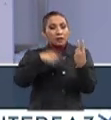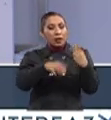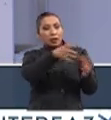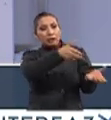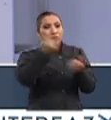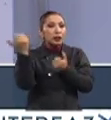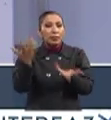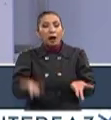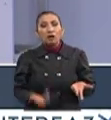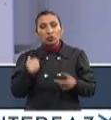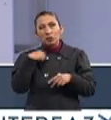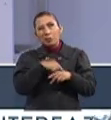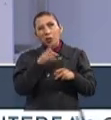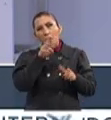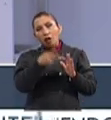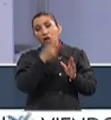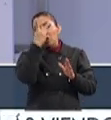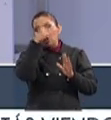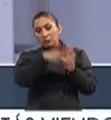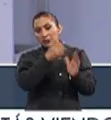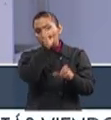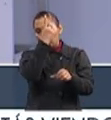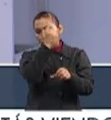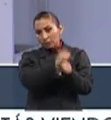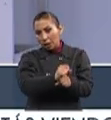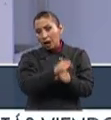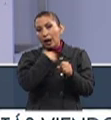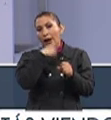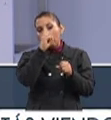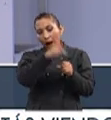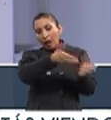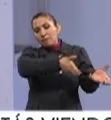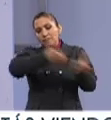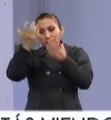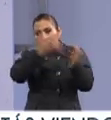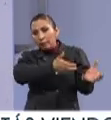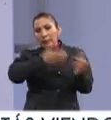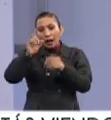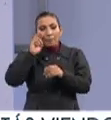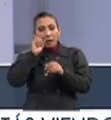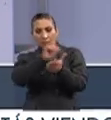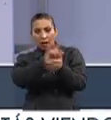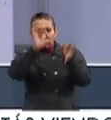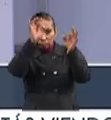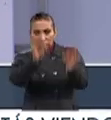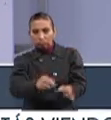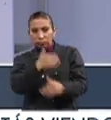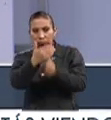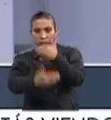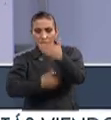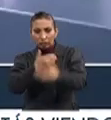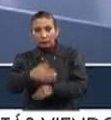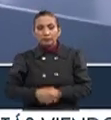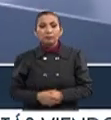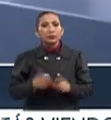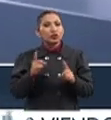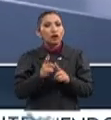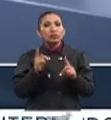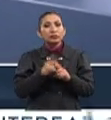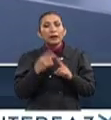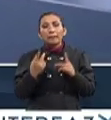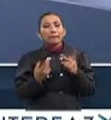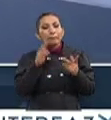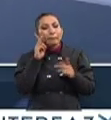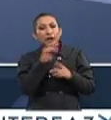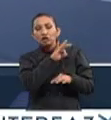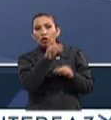estamos planteando una frecuencia de recolección de 2 veces por semana para así los 2.500 centros. Se transparentaría todo el proceso. ¿Dónde se puede